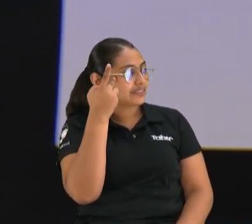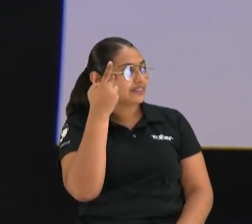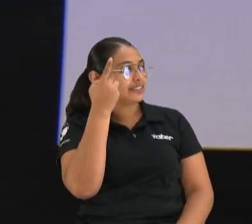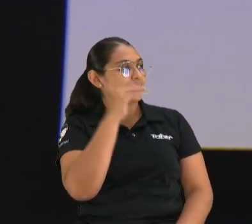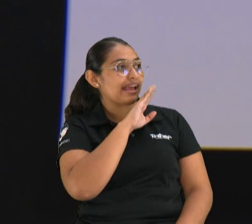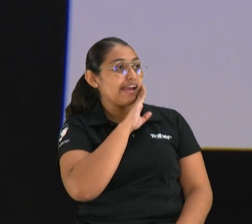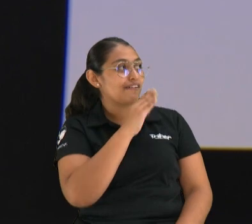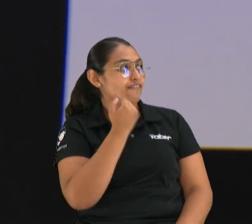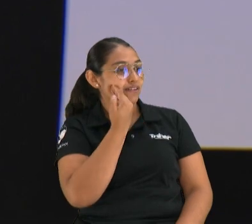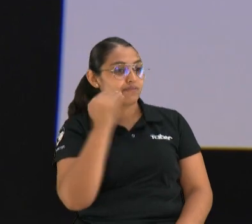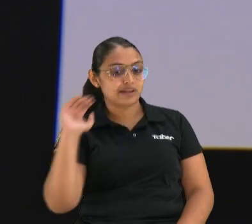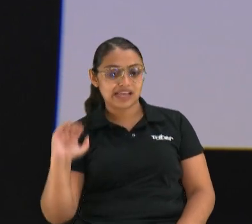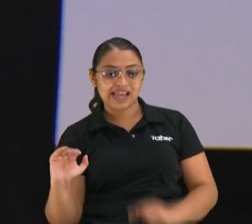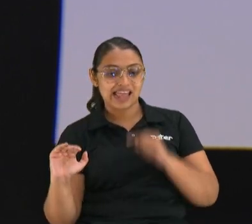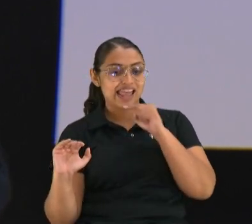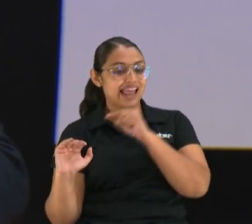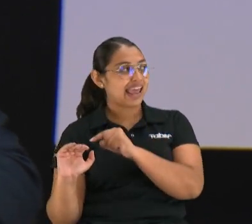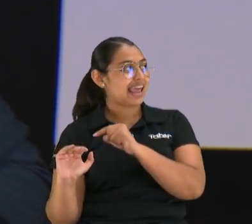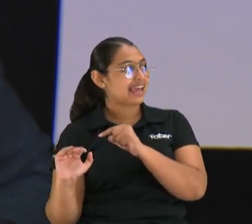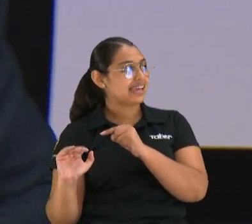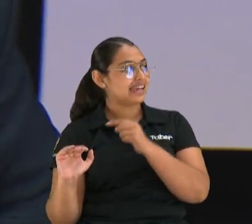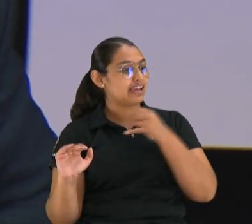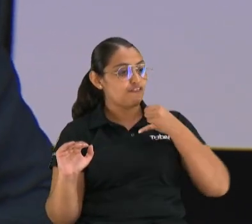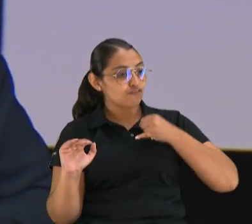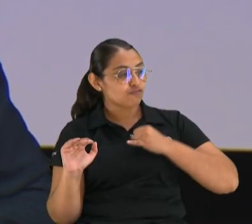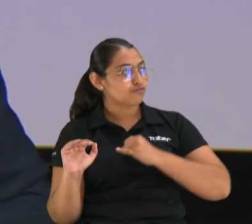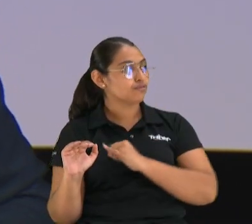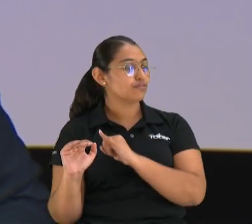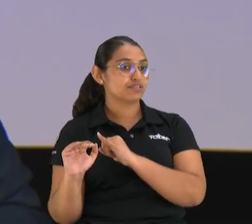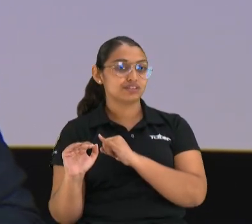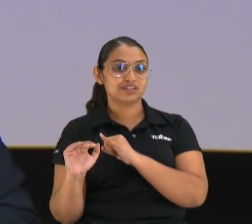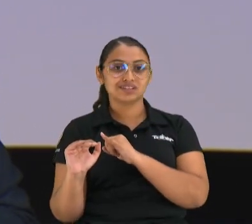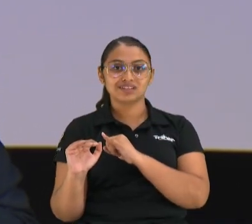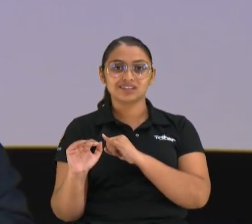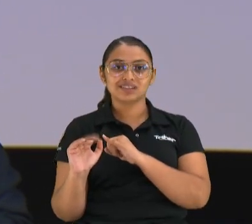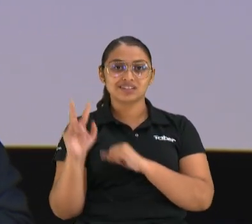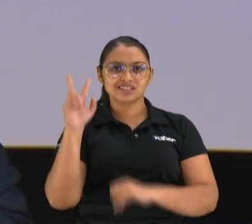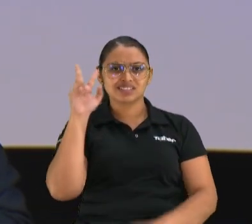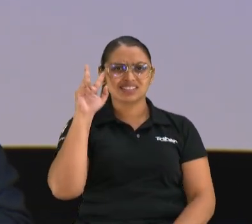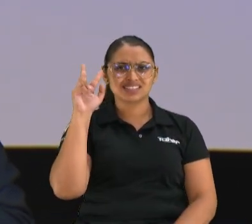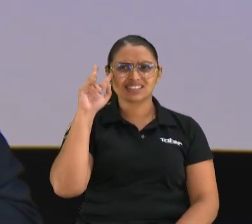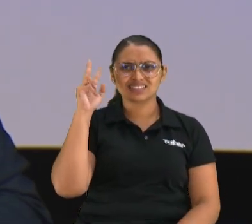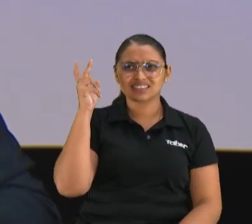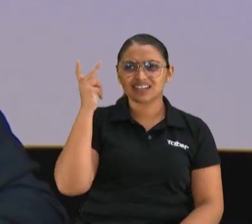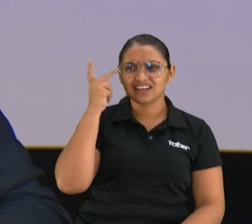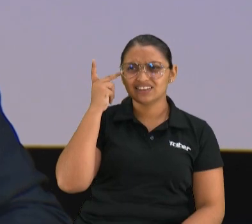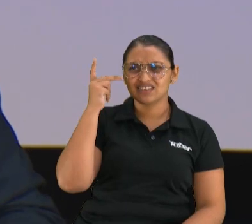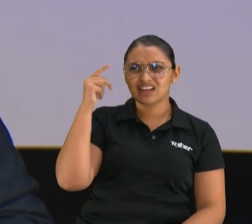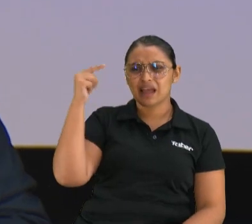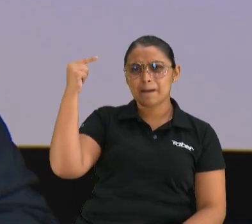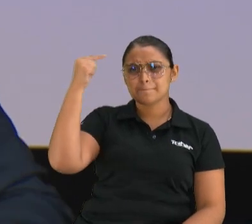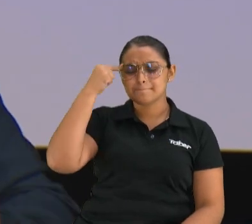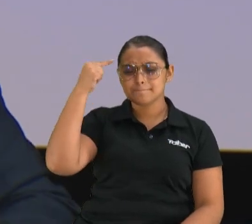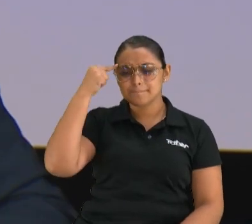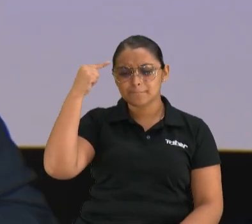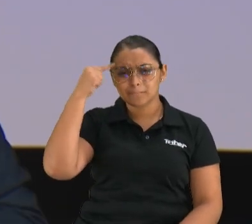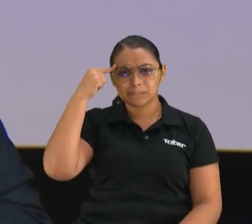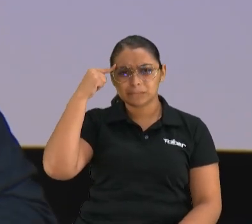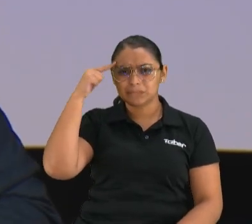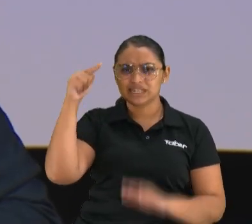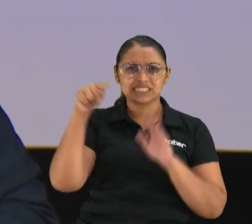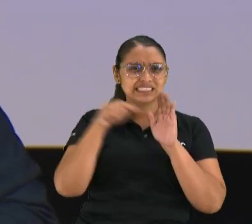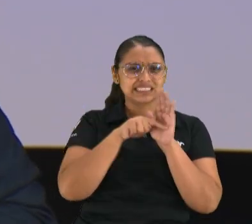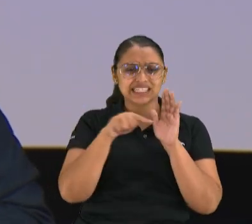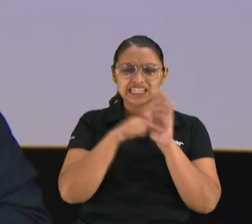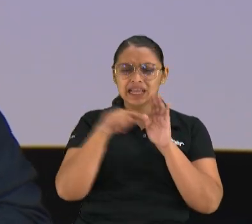está siendo abusada sexualmente Mentes reprobadas Métete en ese lío y llegó